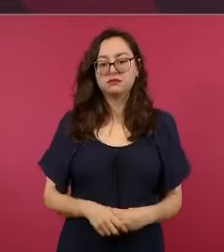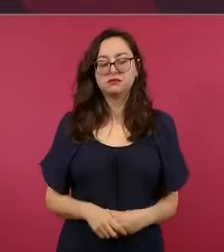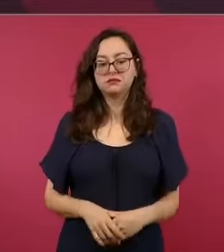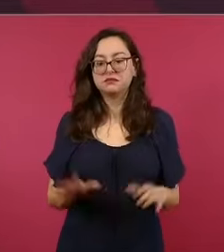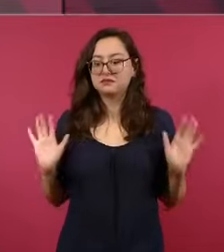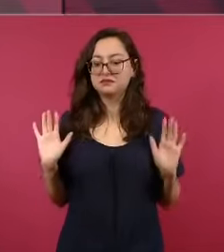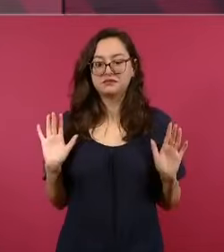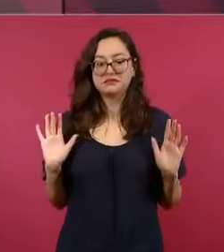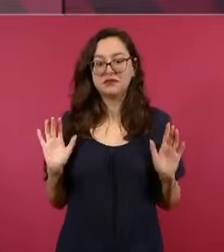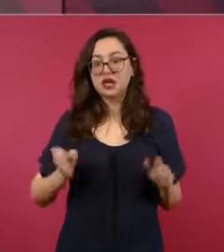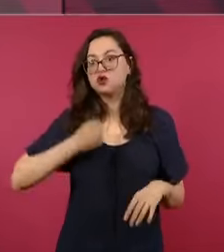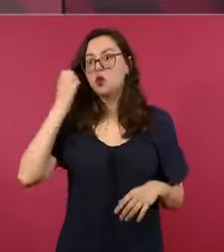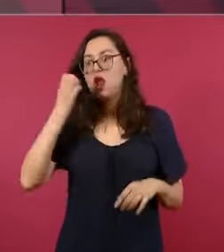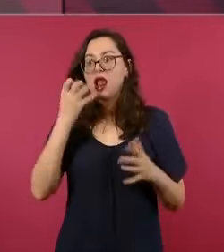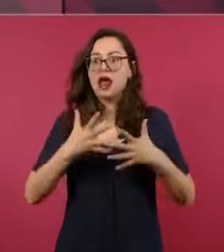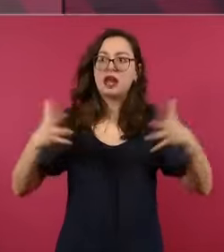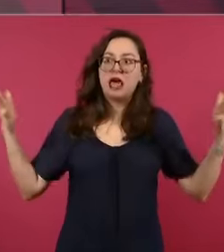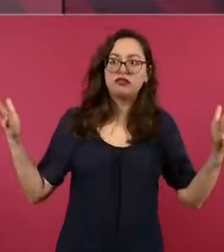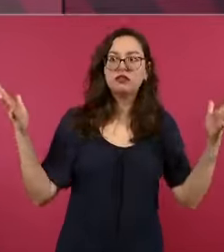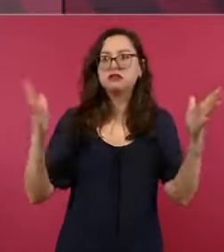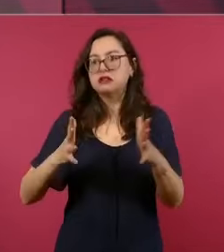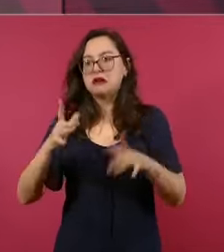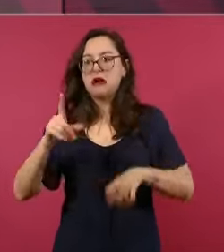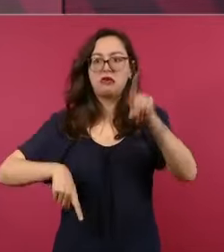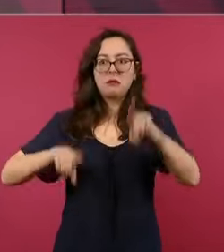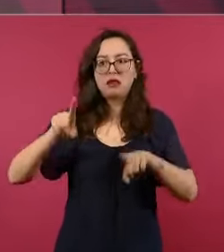alumnos de cada plantel